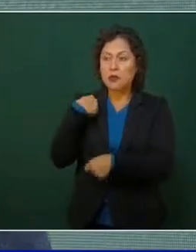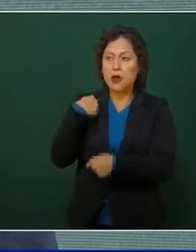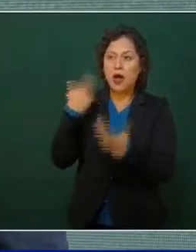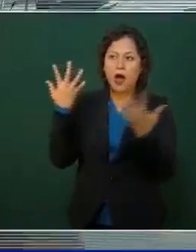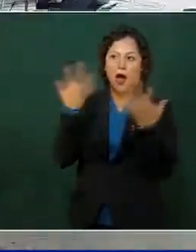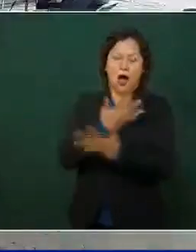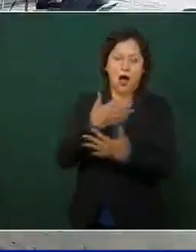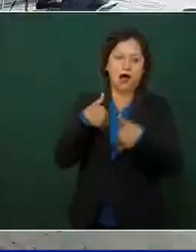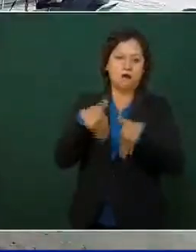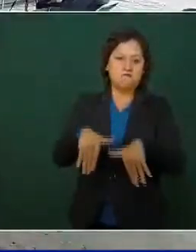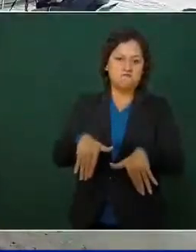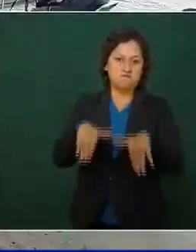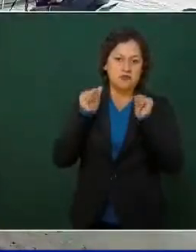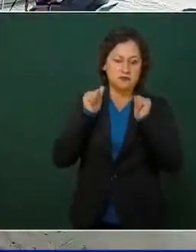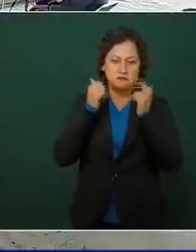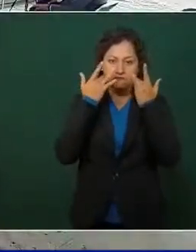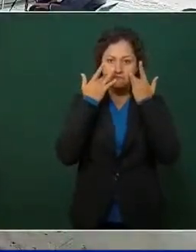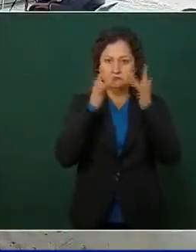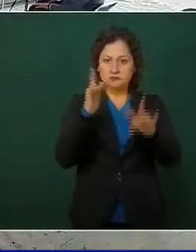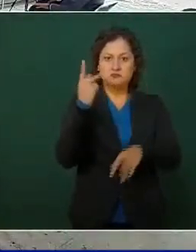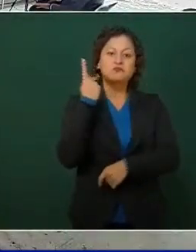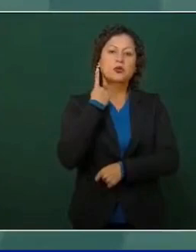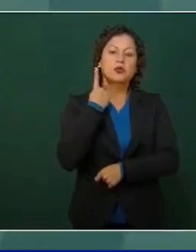Pero si no es cierto,